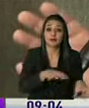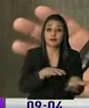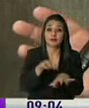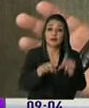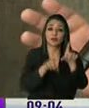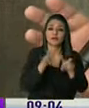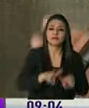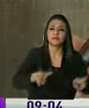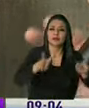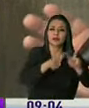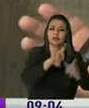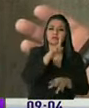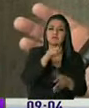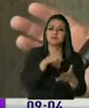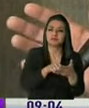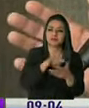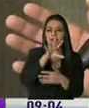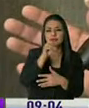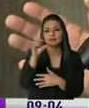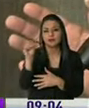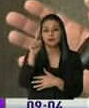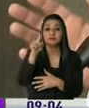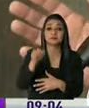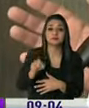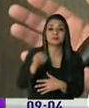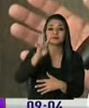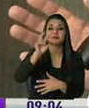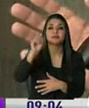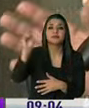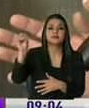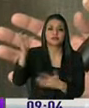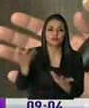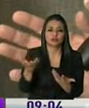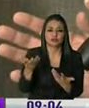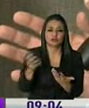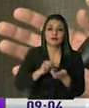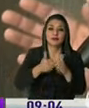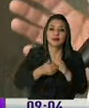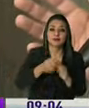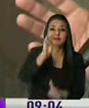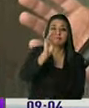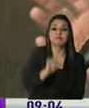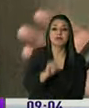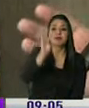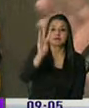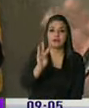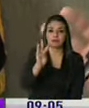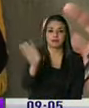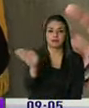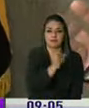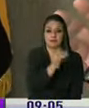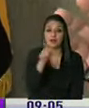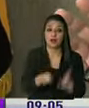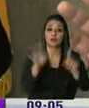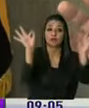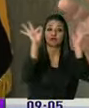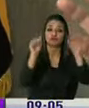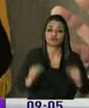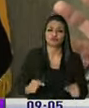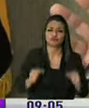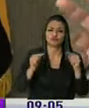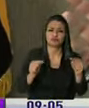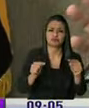de alrededor de 1.500, 1.700 por megavatio. Hay hidroeléctricas que nos han